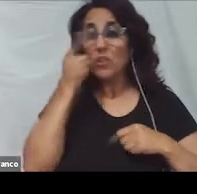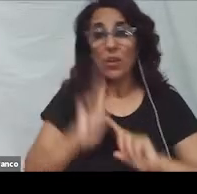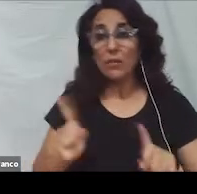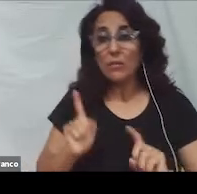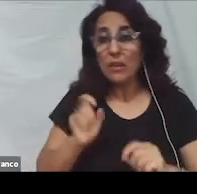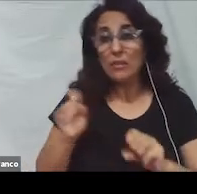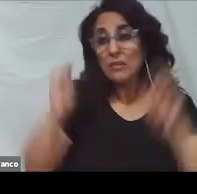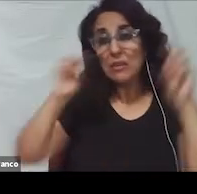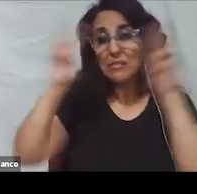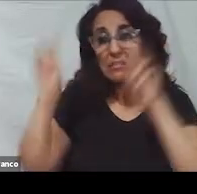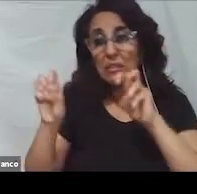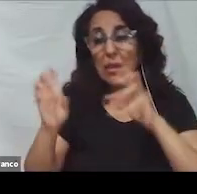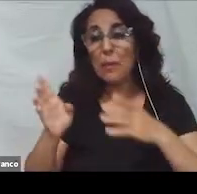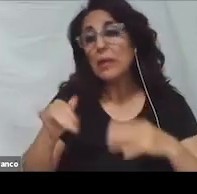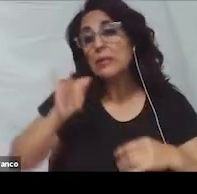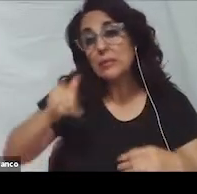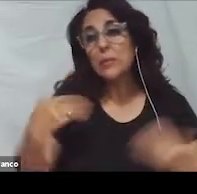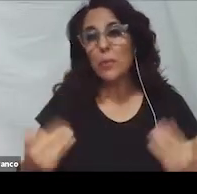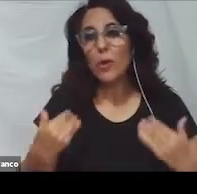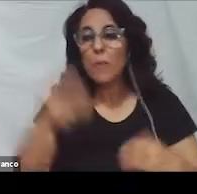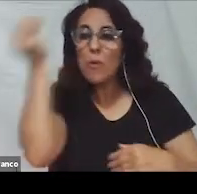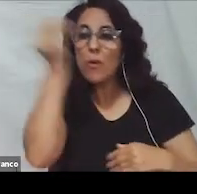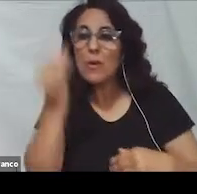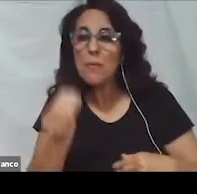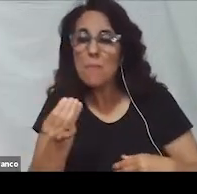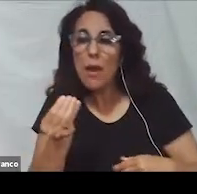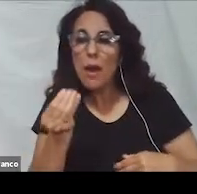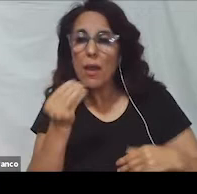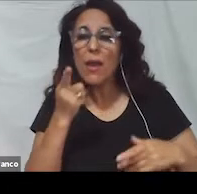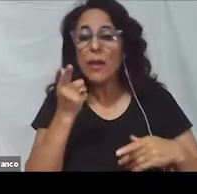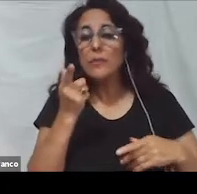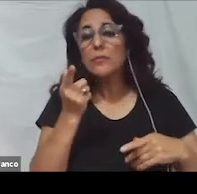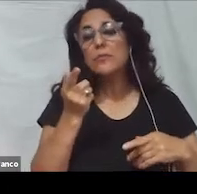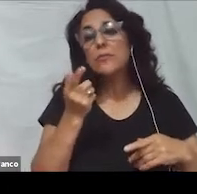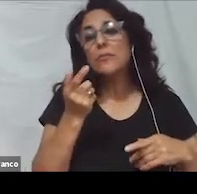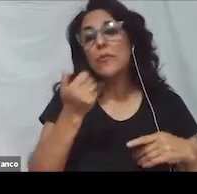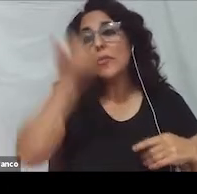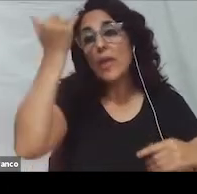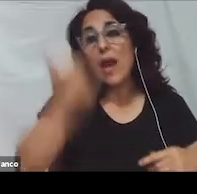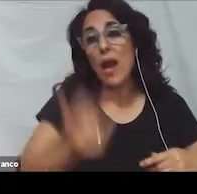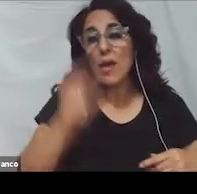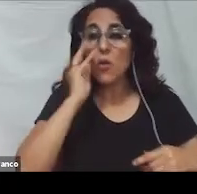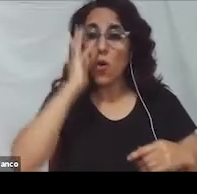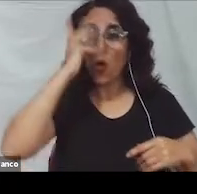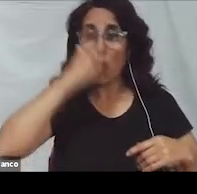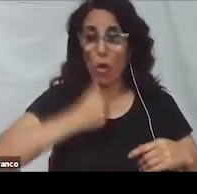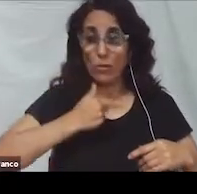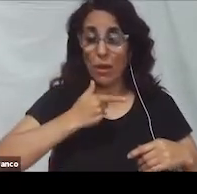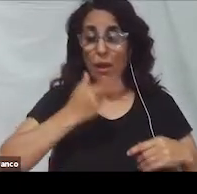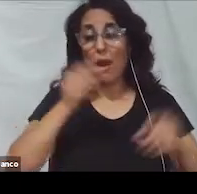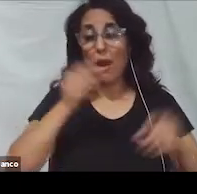persona. Quizás podríamos decir que es una imagen donde se encuentra un hotel de nombre